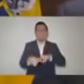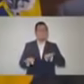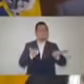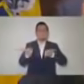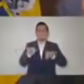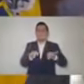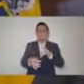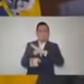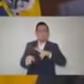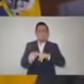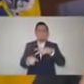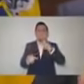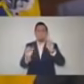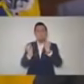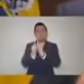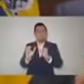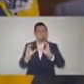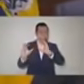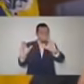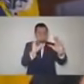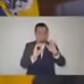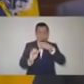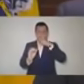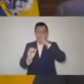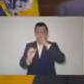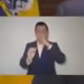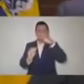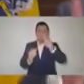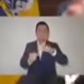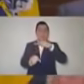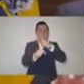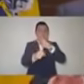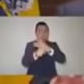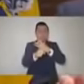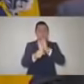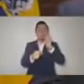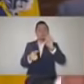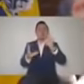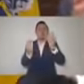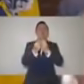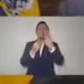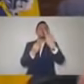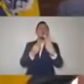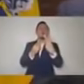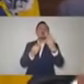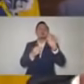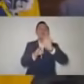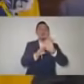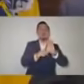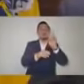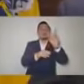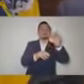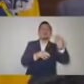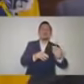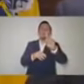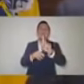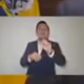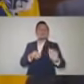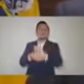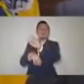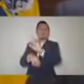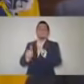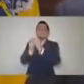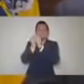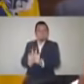normales pero cumpliendo en serio con los protocolos sanitarios establecidos tercero durante dos fines de semana tendremos que